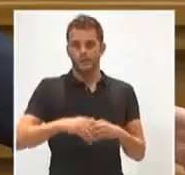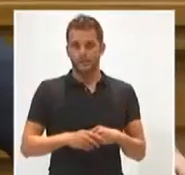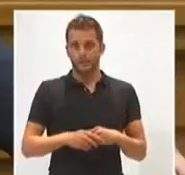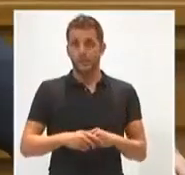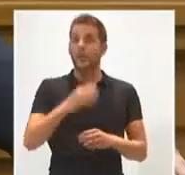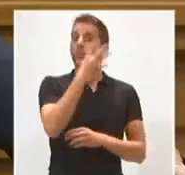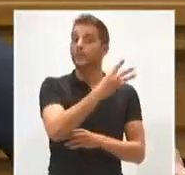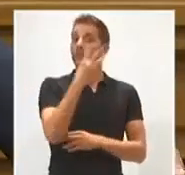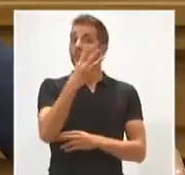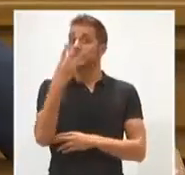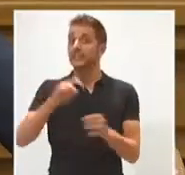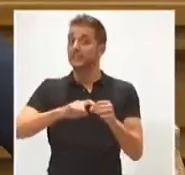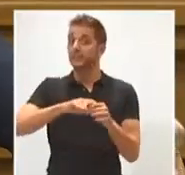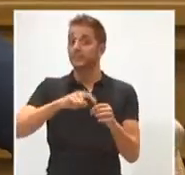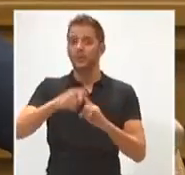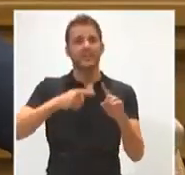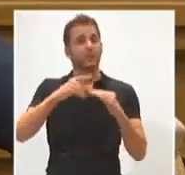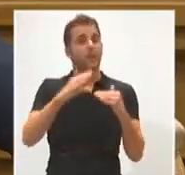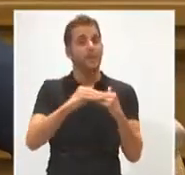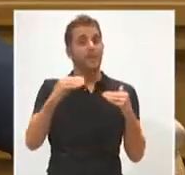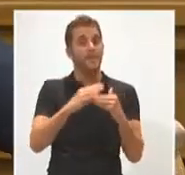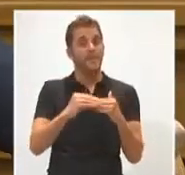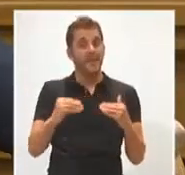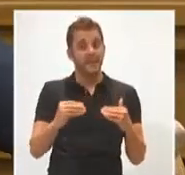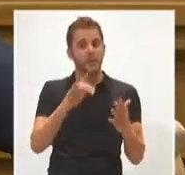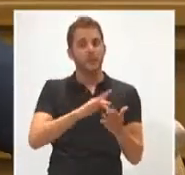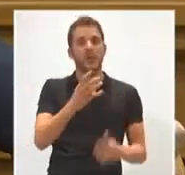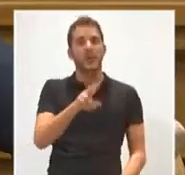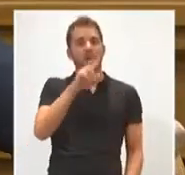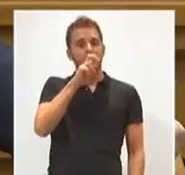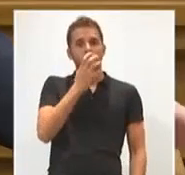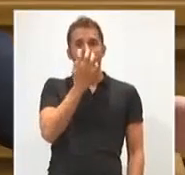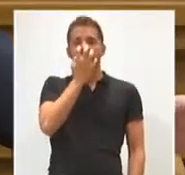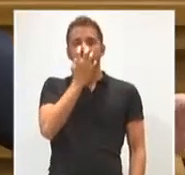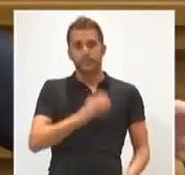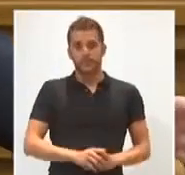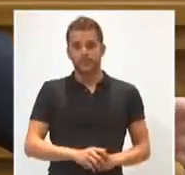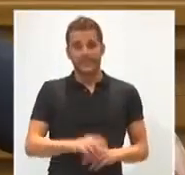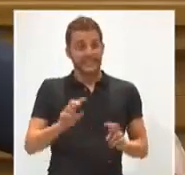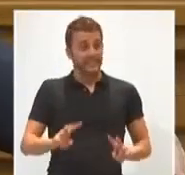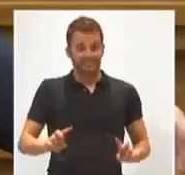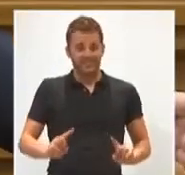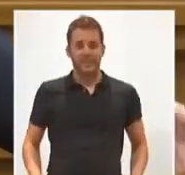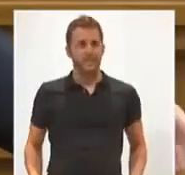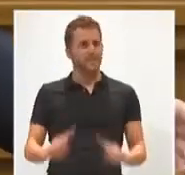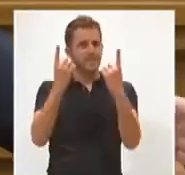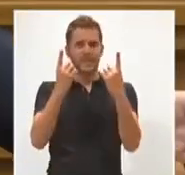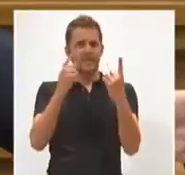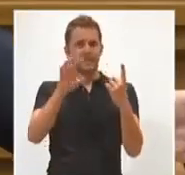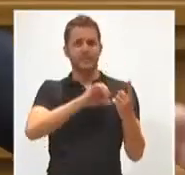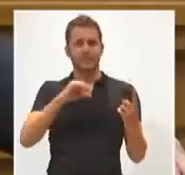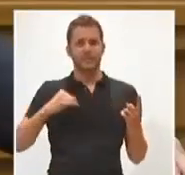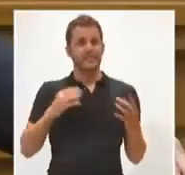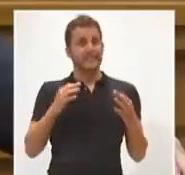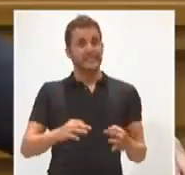433 puestos para pacientes críticos con respiración inaudito en una región que estaba siempre al 10